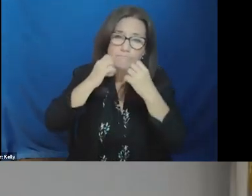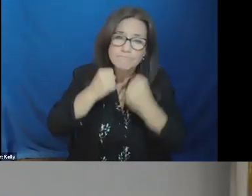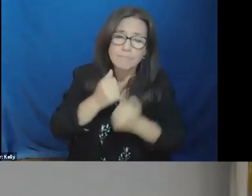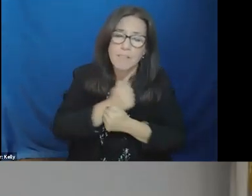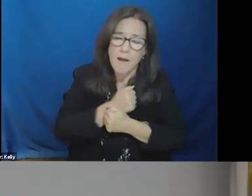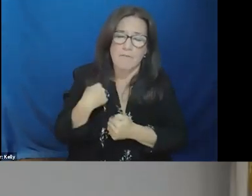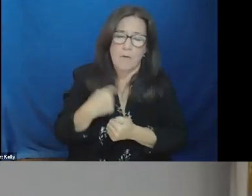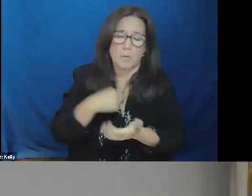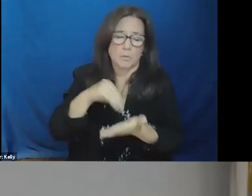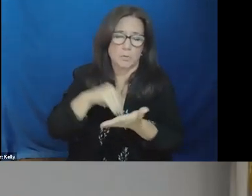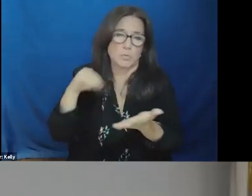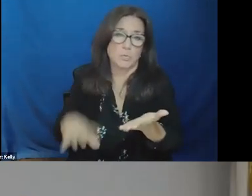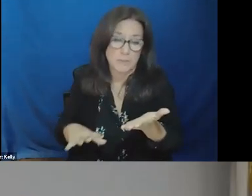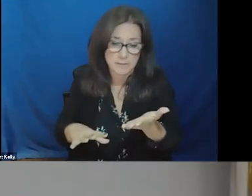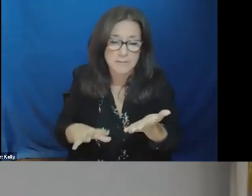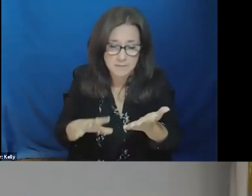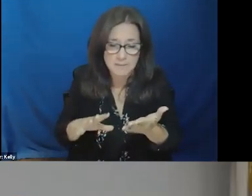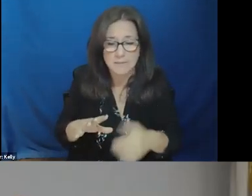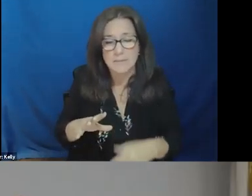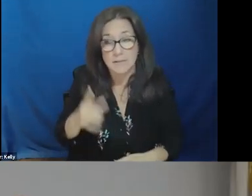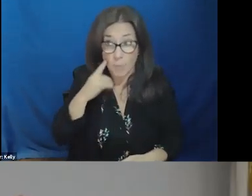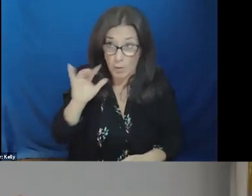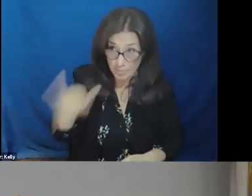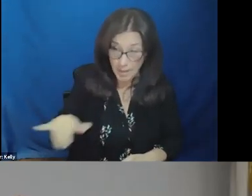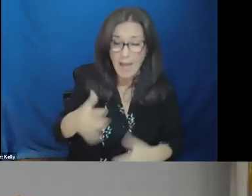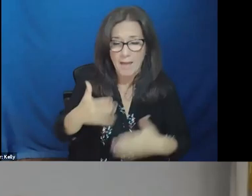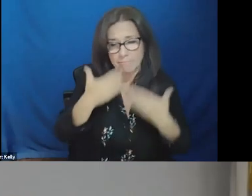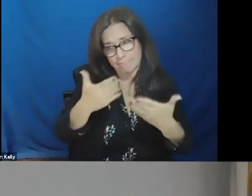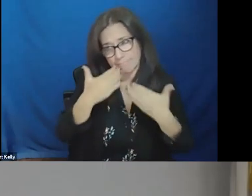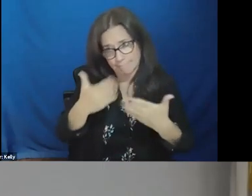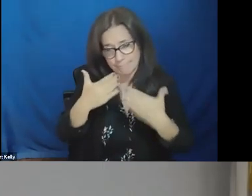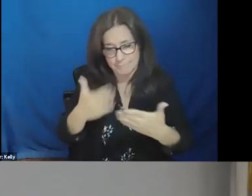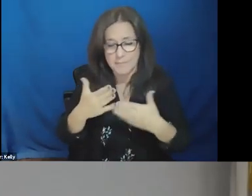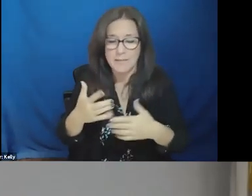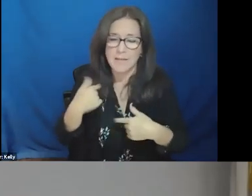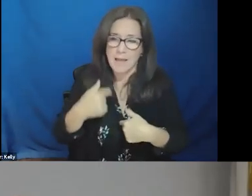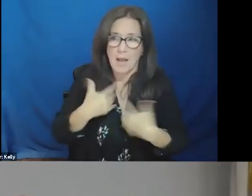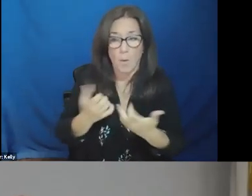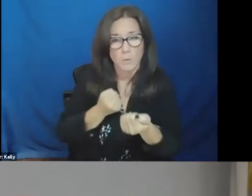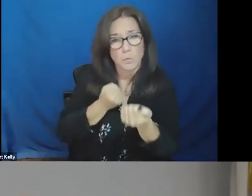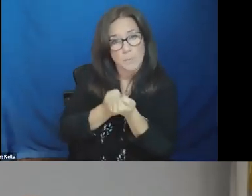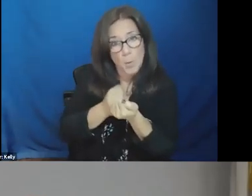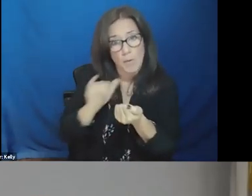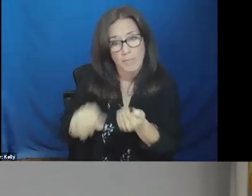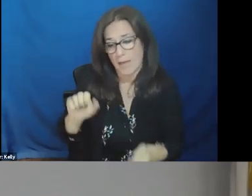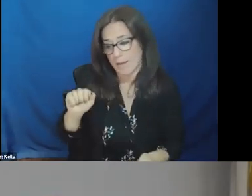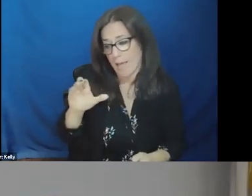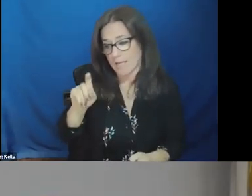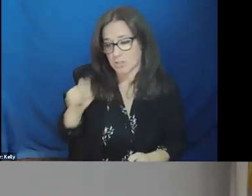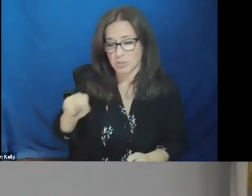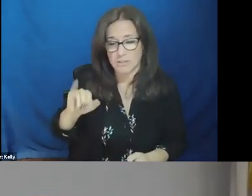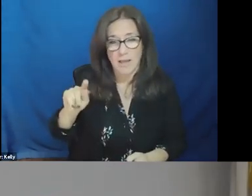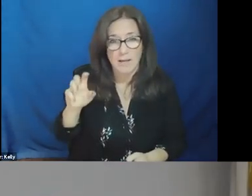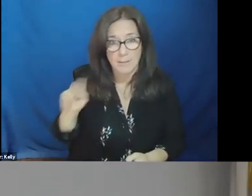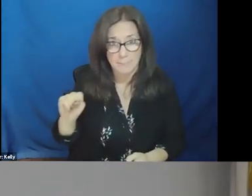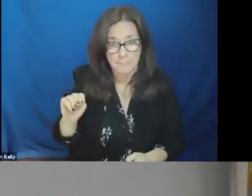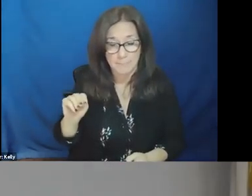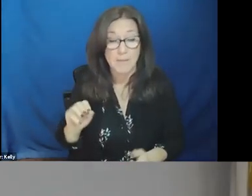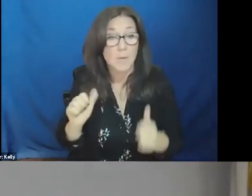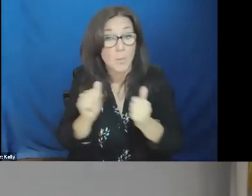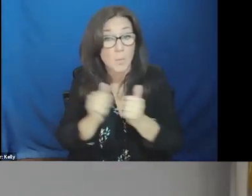durante la pandemia pero sobre todo yo sé que usted le importan nuestros estudiantes y lo hace de manera muy profunda